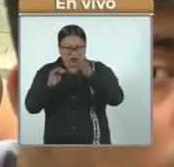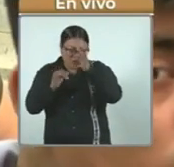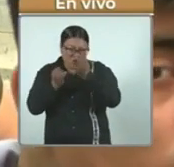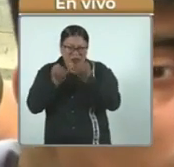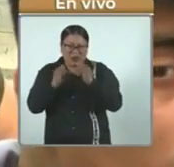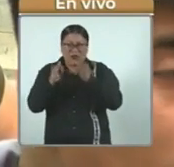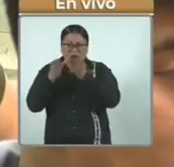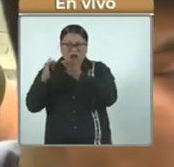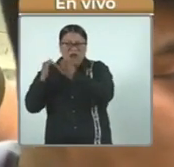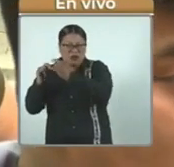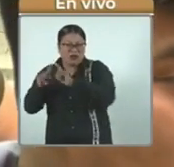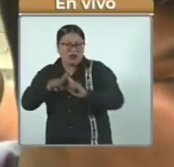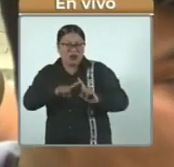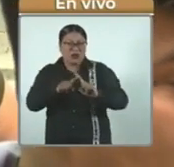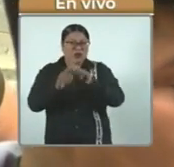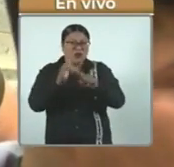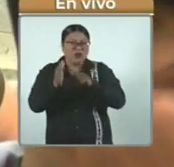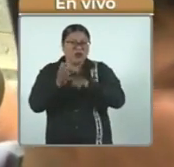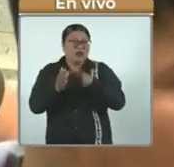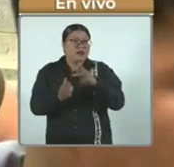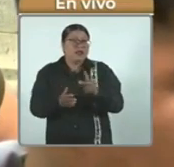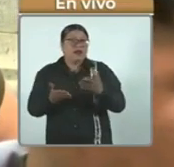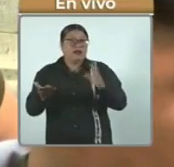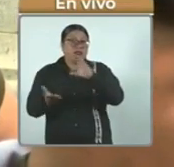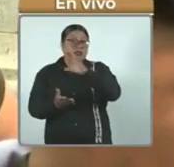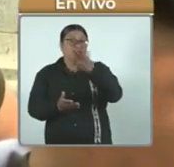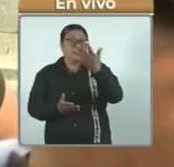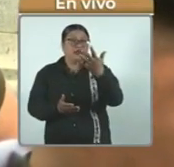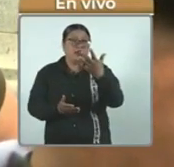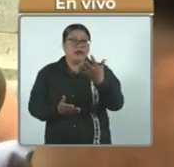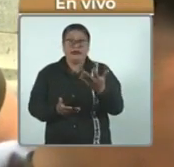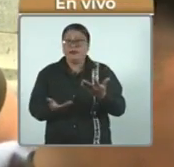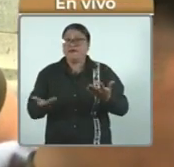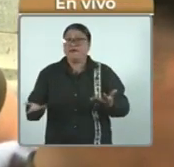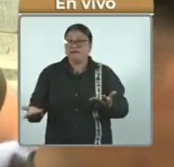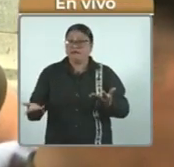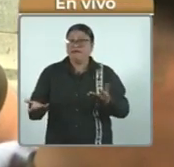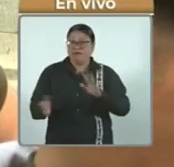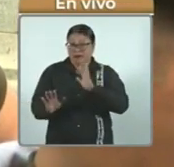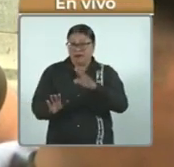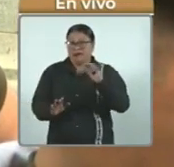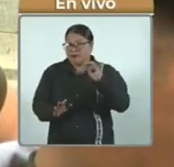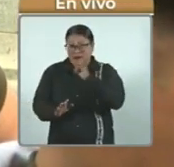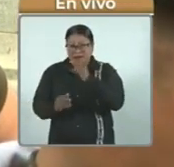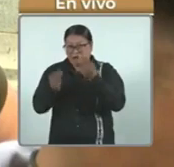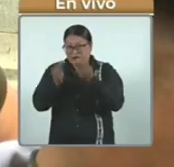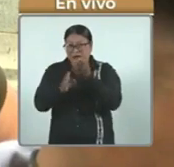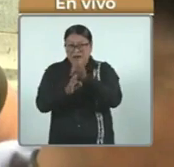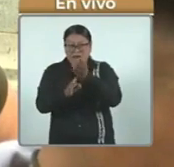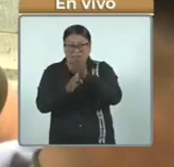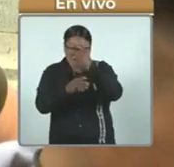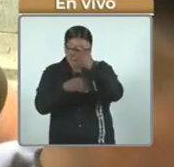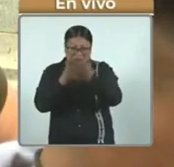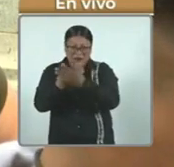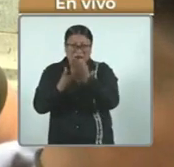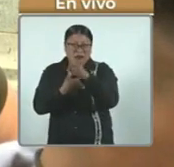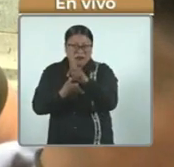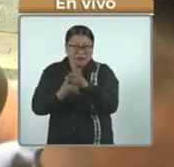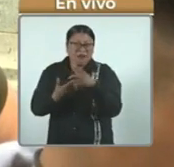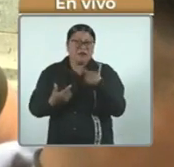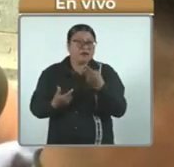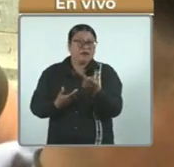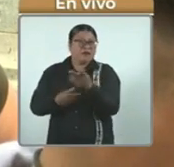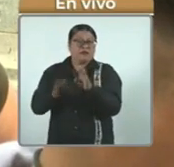espacios deportivos, pero pues el C5 tendría que tener, pues bueno, ya nos decían que en diciembre. ¿Cómo va este